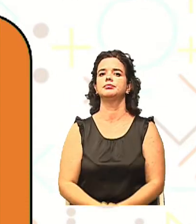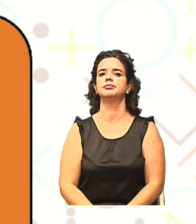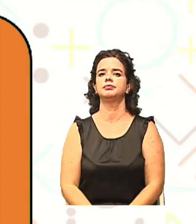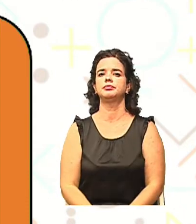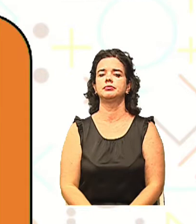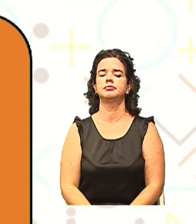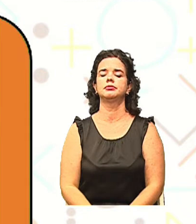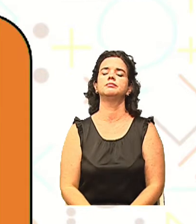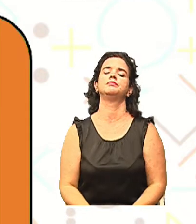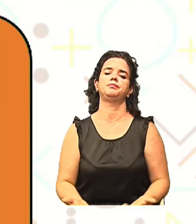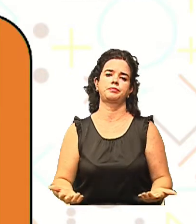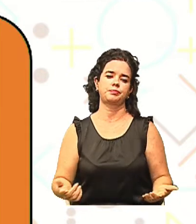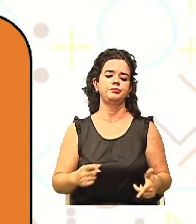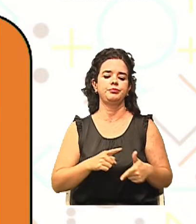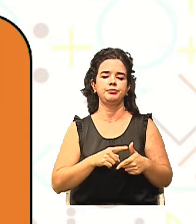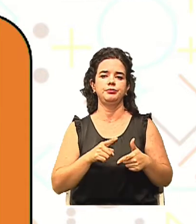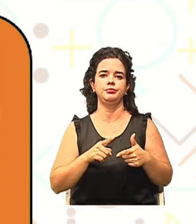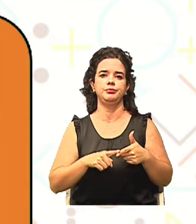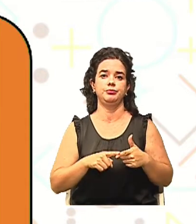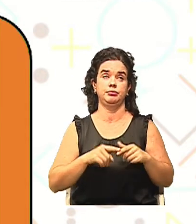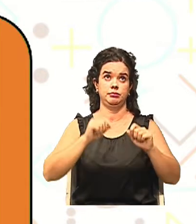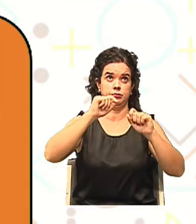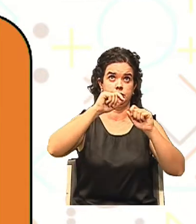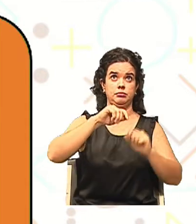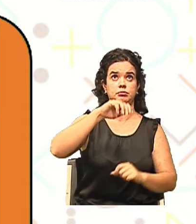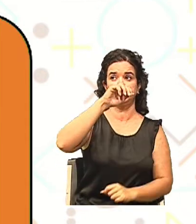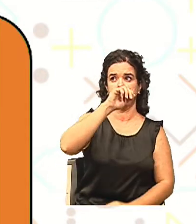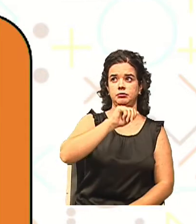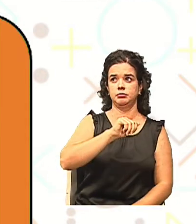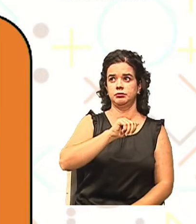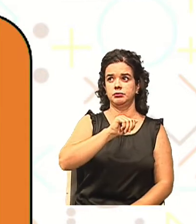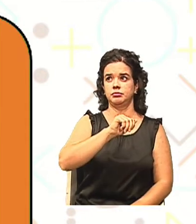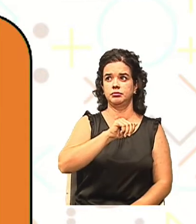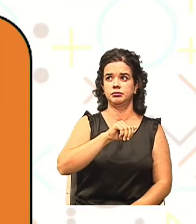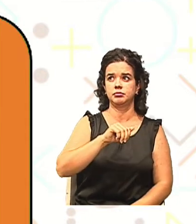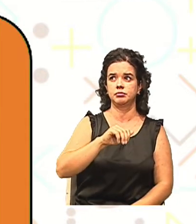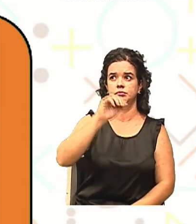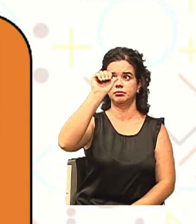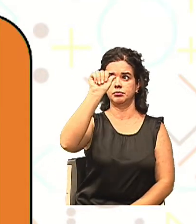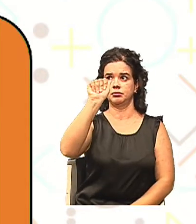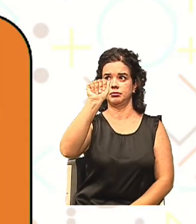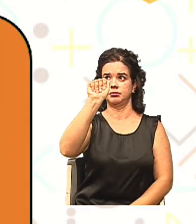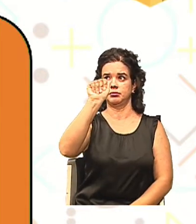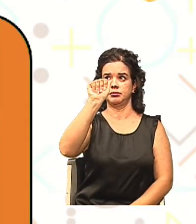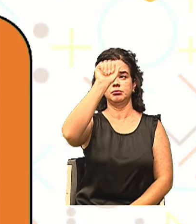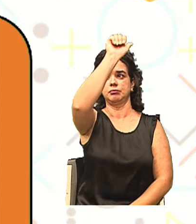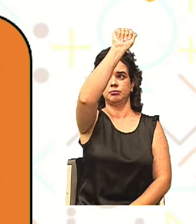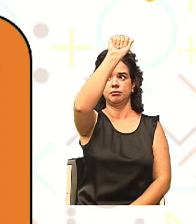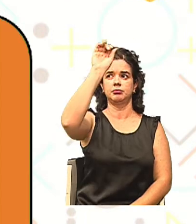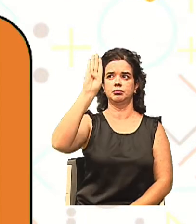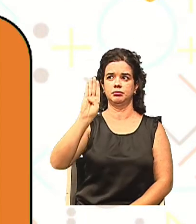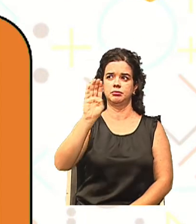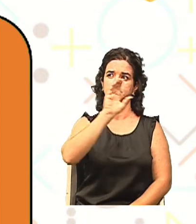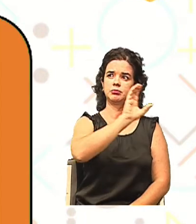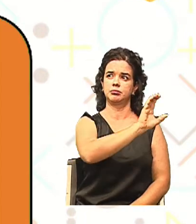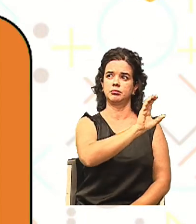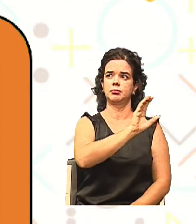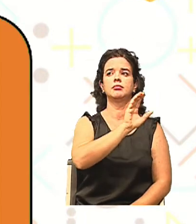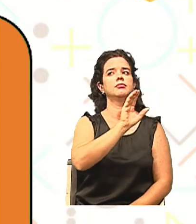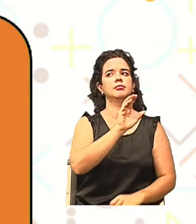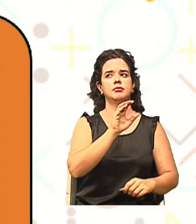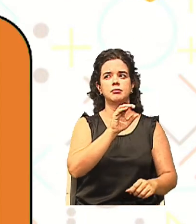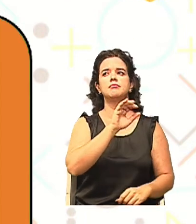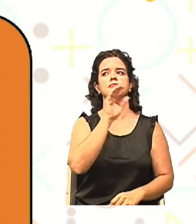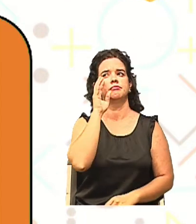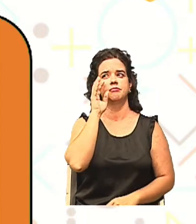Por lo tanto, el triángulo ABC es semejante al triángulo